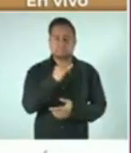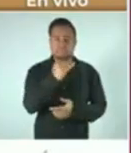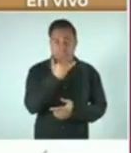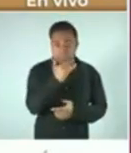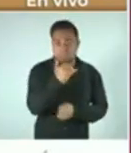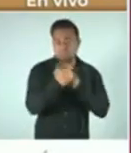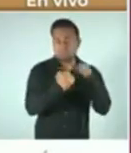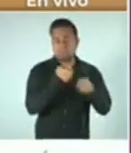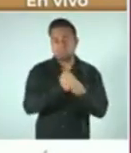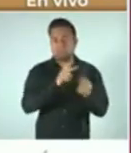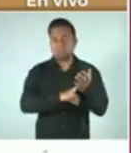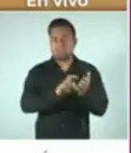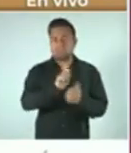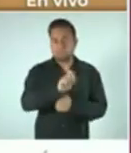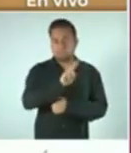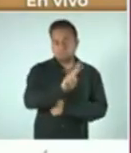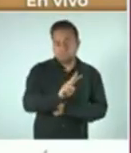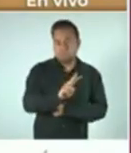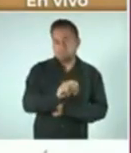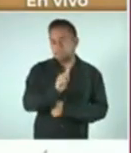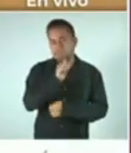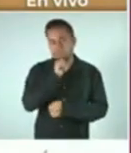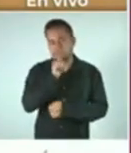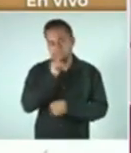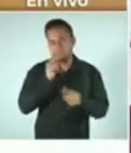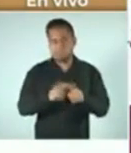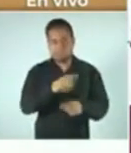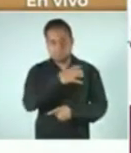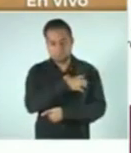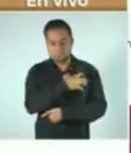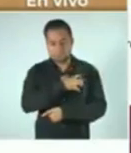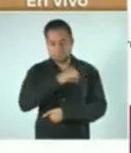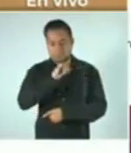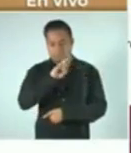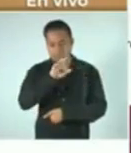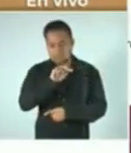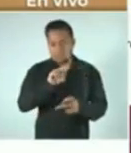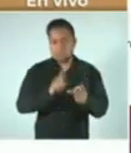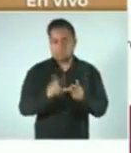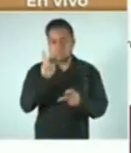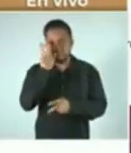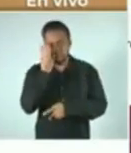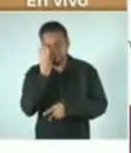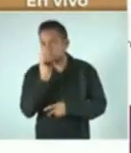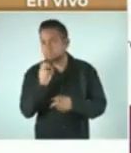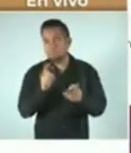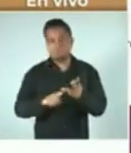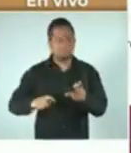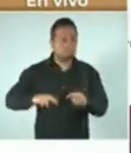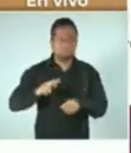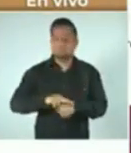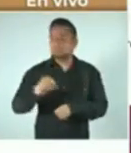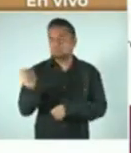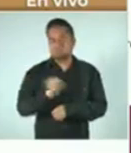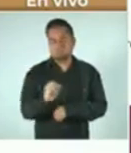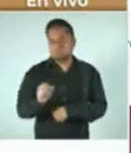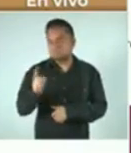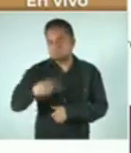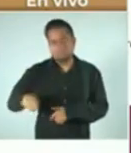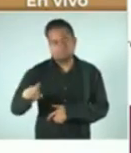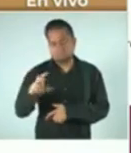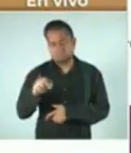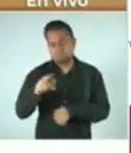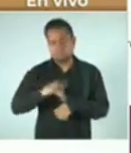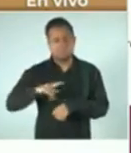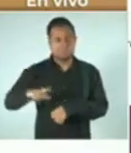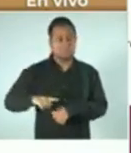2022, todavía no estaba el capitán Iván en la secretaría, ni Karina en el secretariado, ni el señor gobernador en la gubernatura.